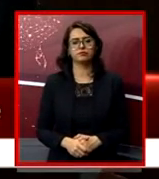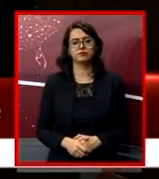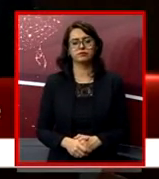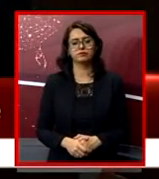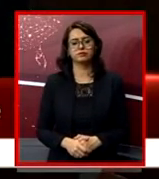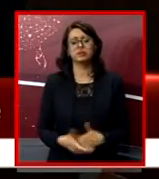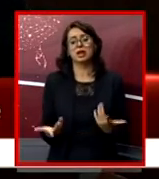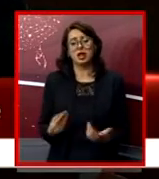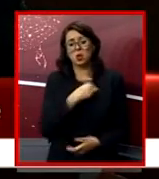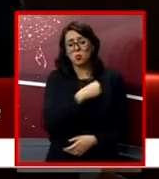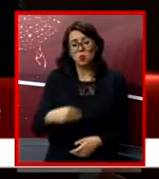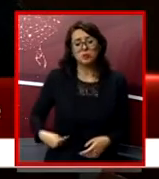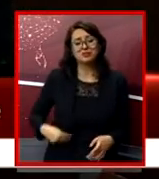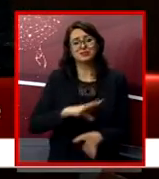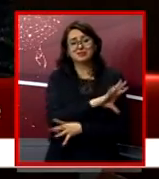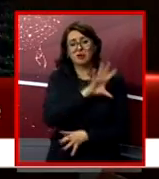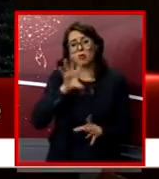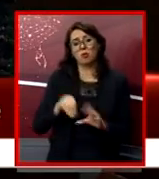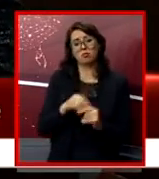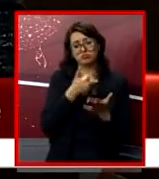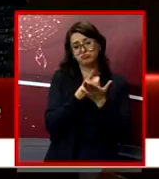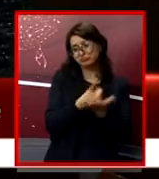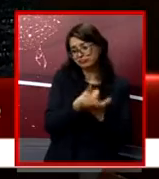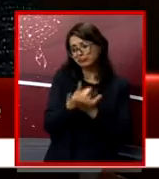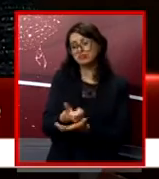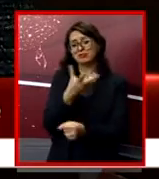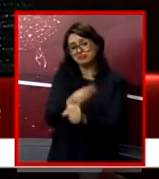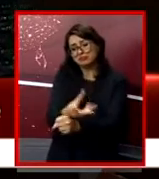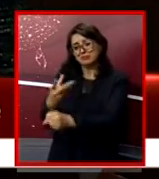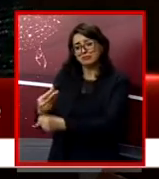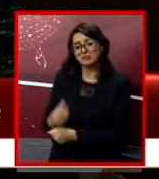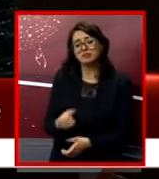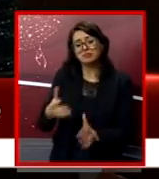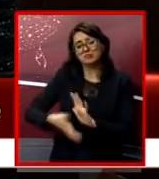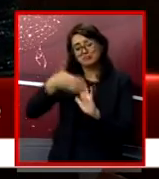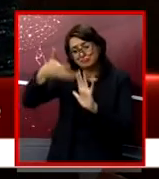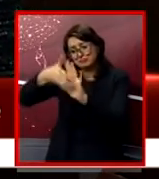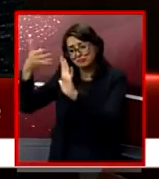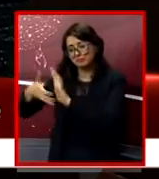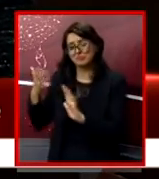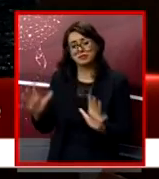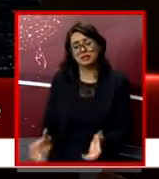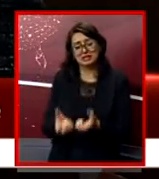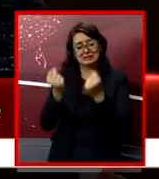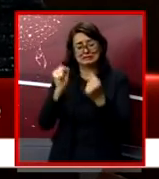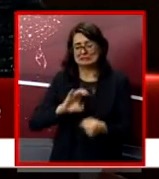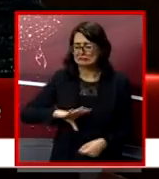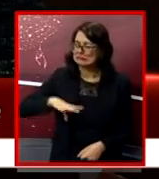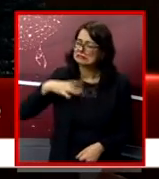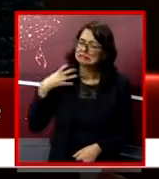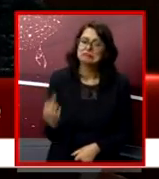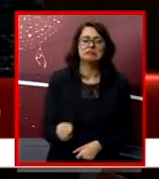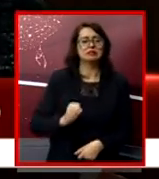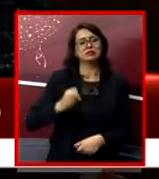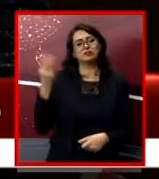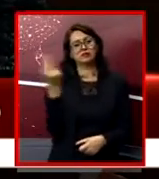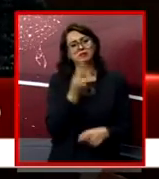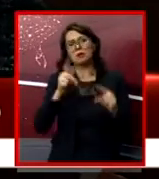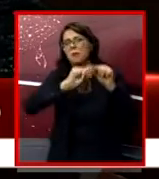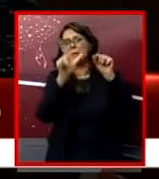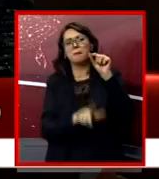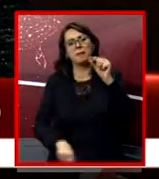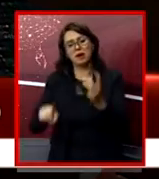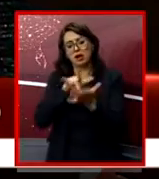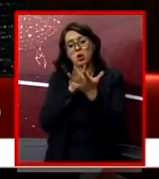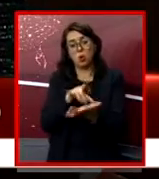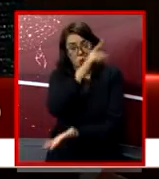Reconstruir municipios enteros de nuestros estados tan pobres requerirá de un esfuerzo extraordinario de todo México, no